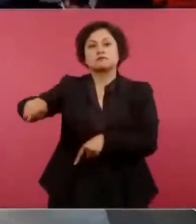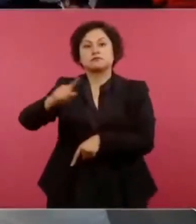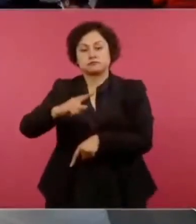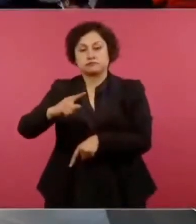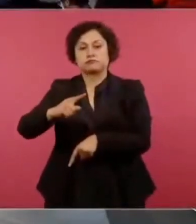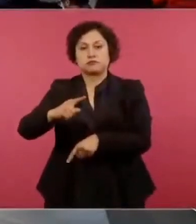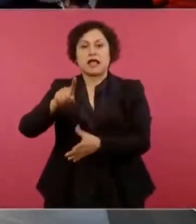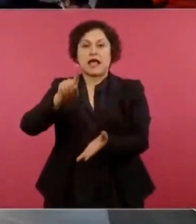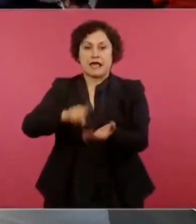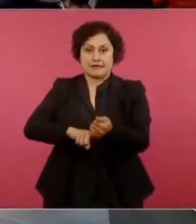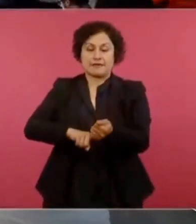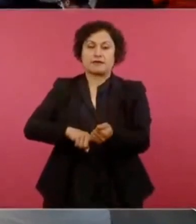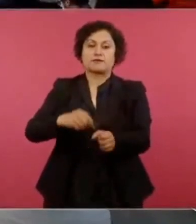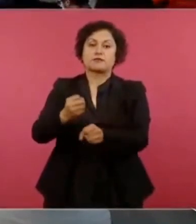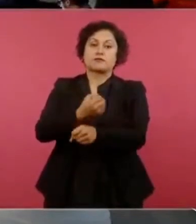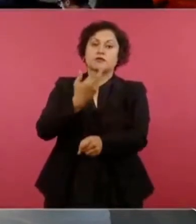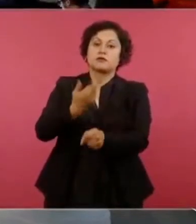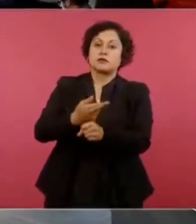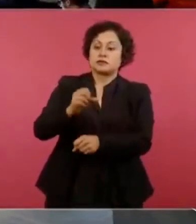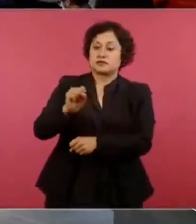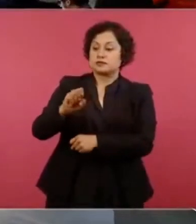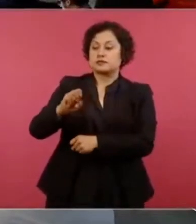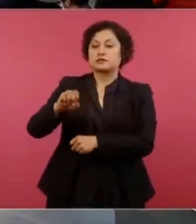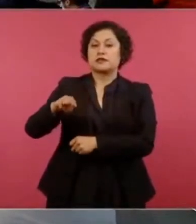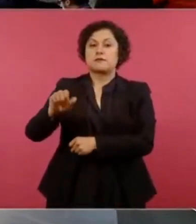mandos de la Secretaría de Marina,